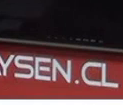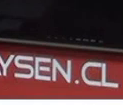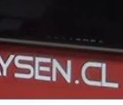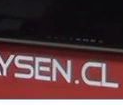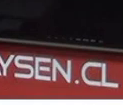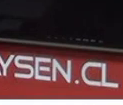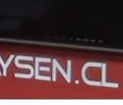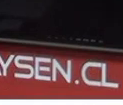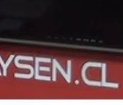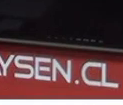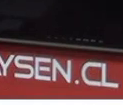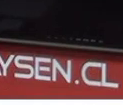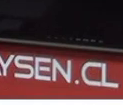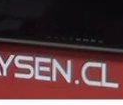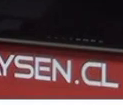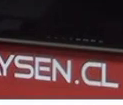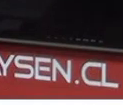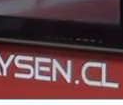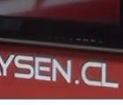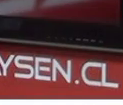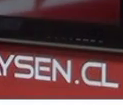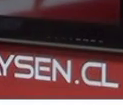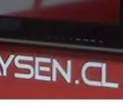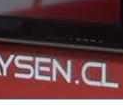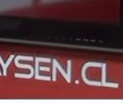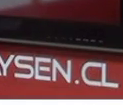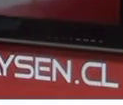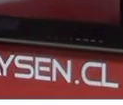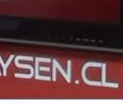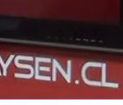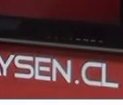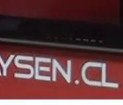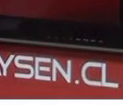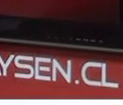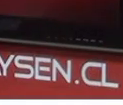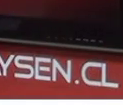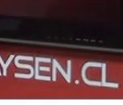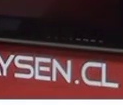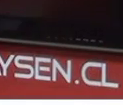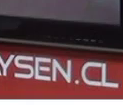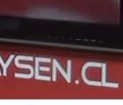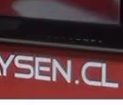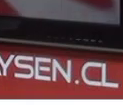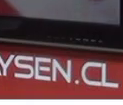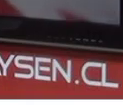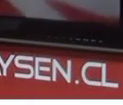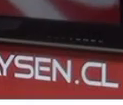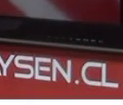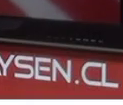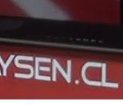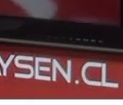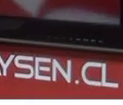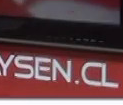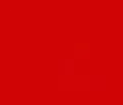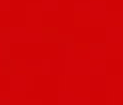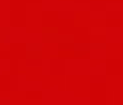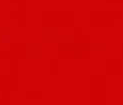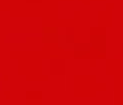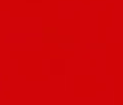Nos encontramos mañana con más informaciones. Y recuerde, ya viene Marcelo Uribe con el programa Dulce Patria.